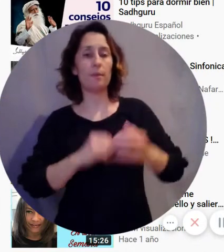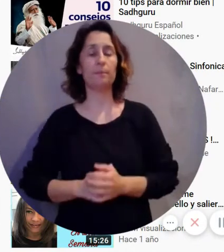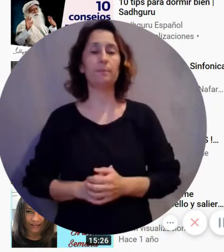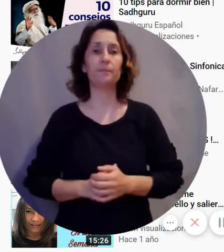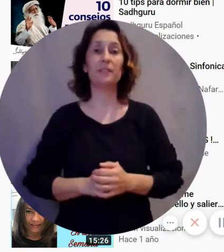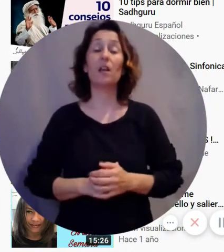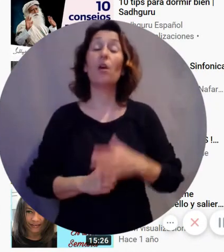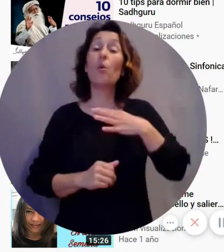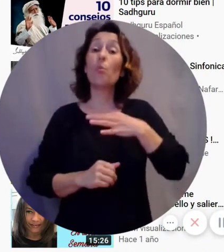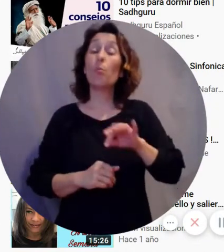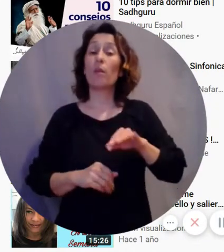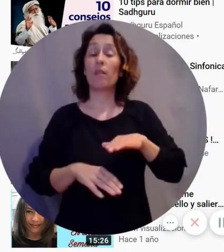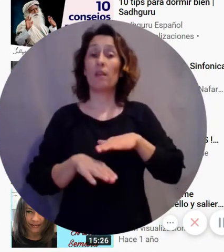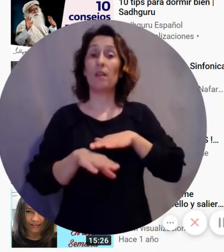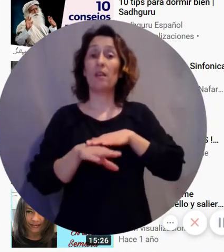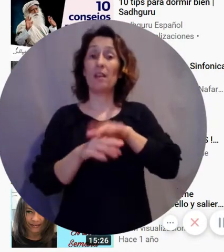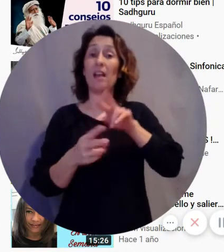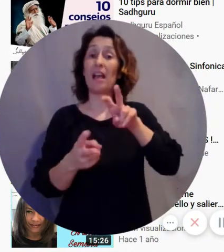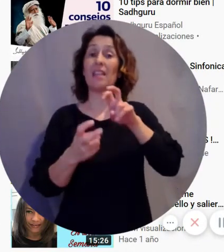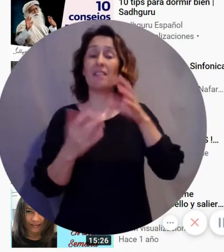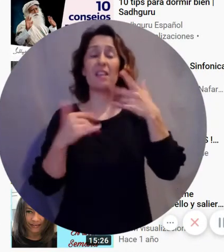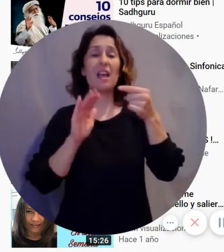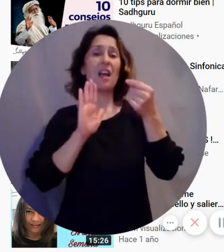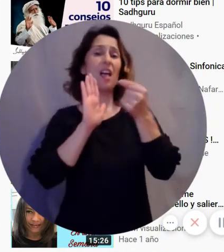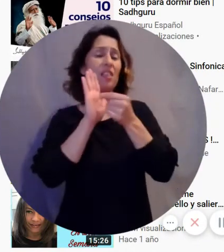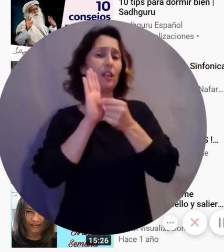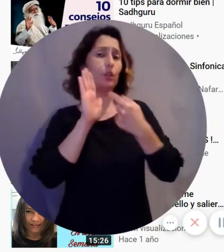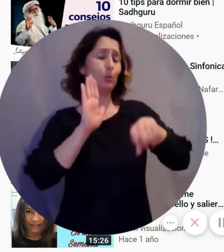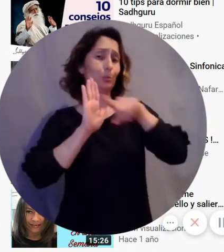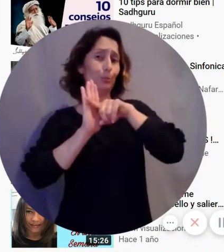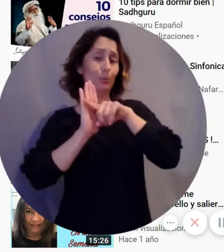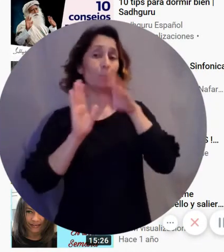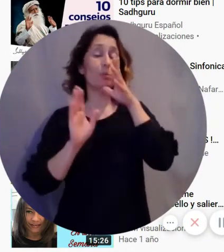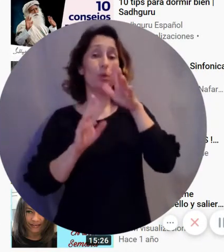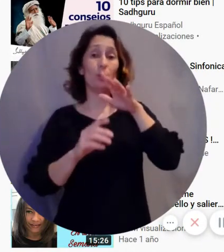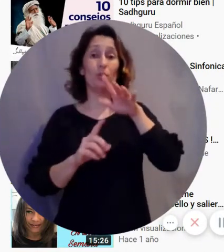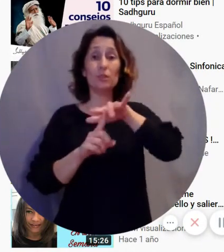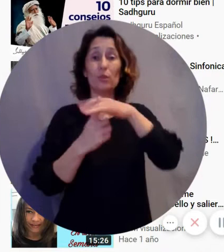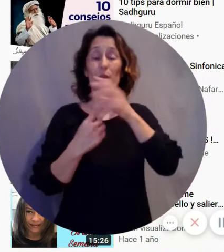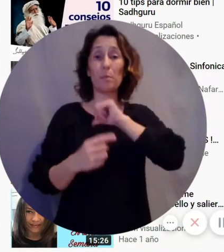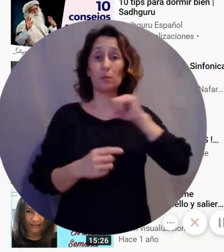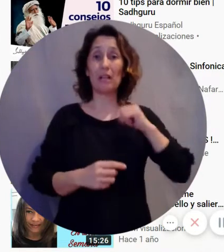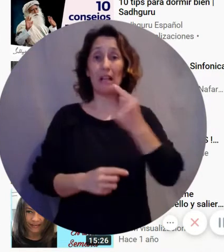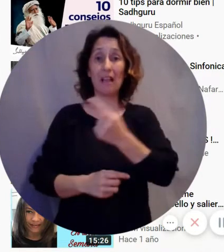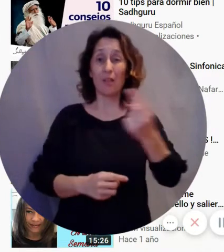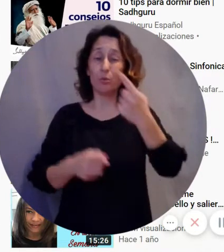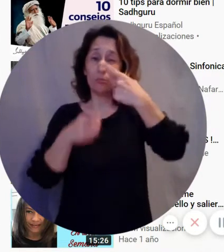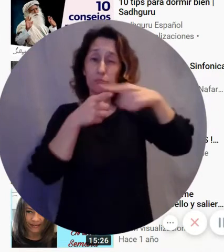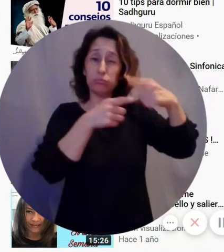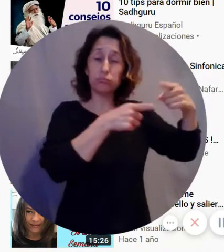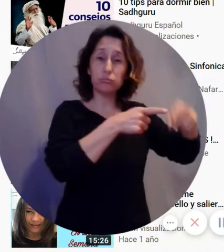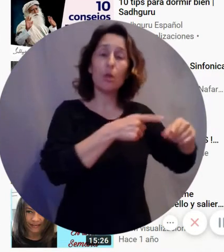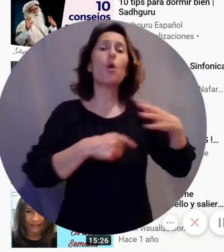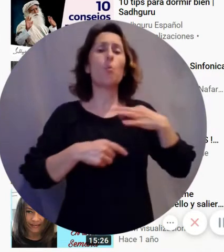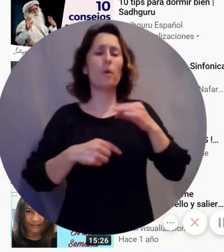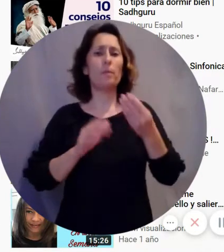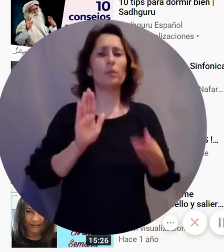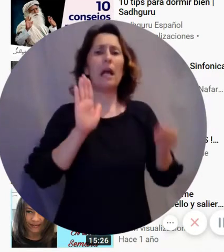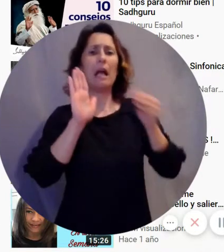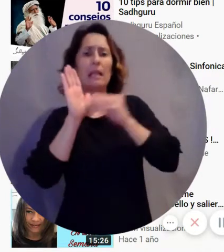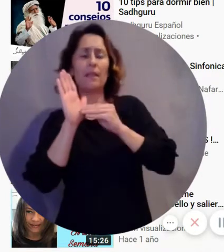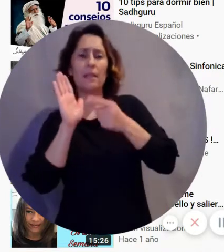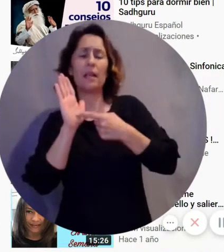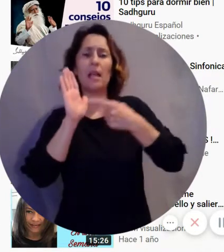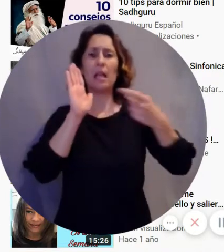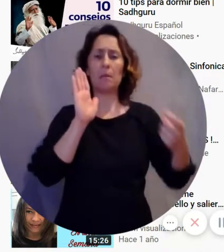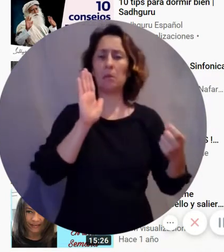proponga determinados datos, pero como la situación personal y familiar es variable, podemos añadir, eliminar o modificar datos sin ningún tipo de